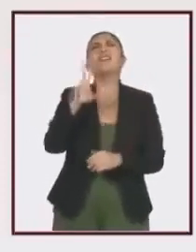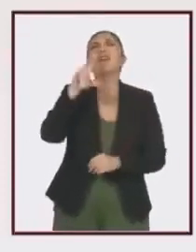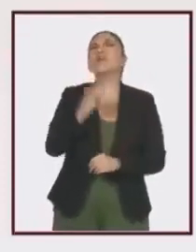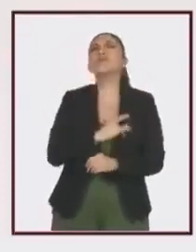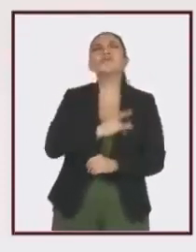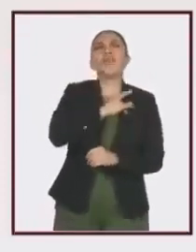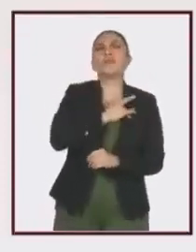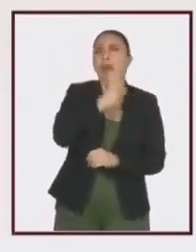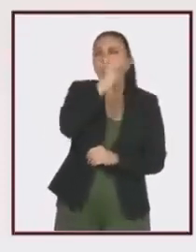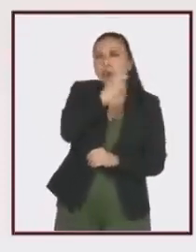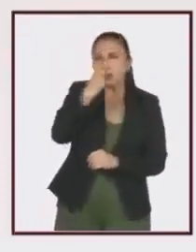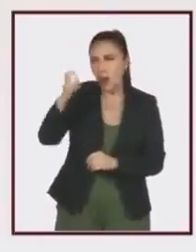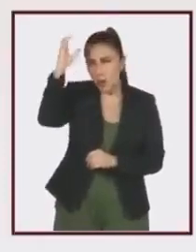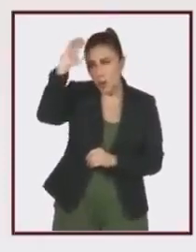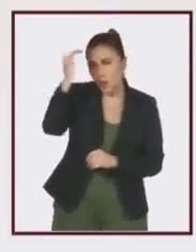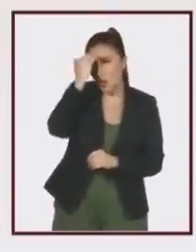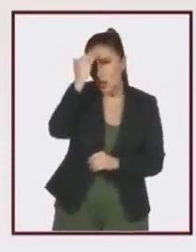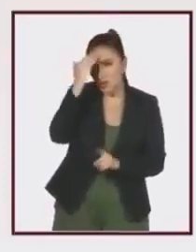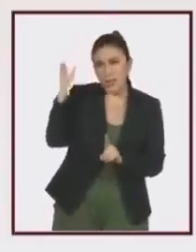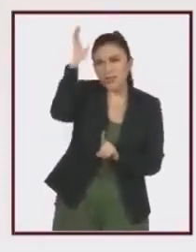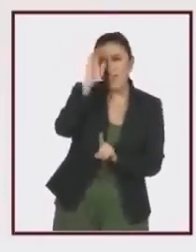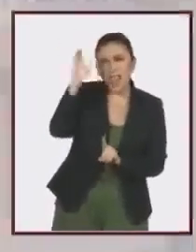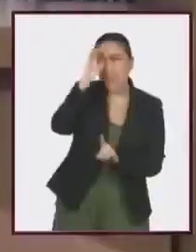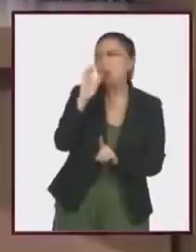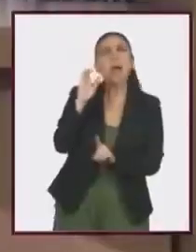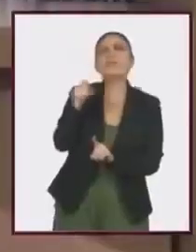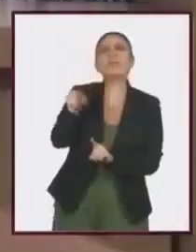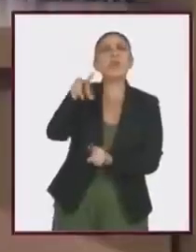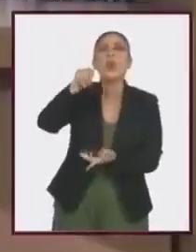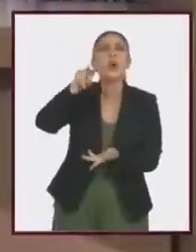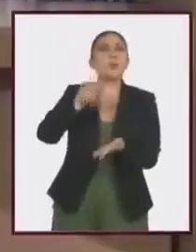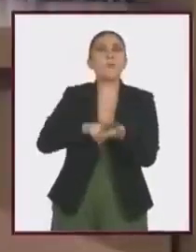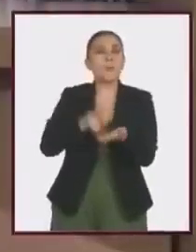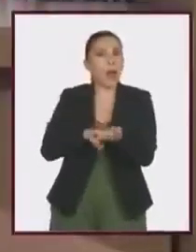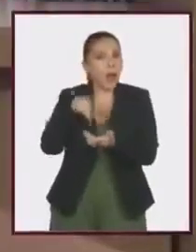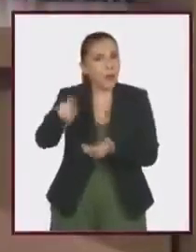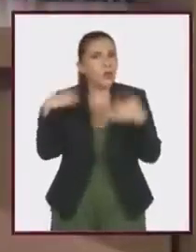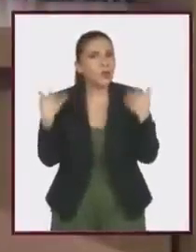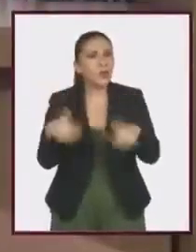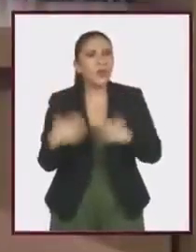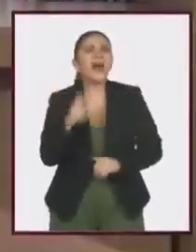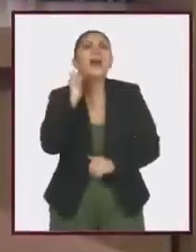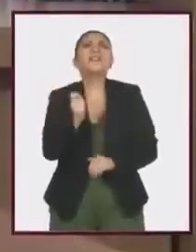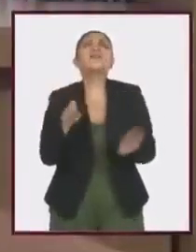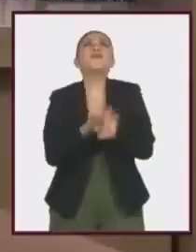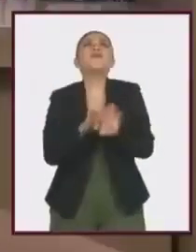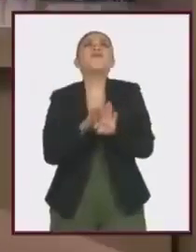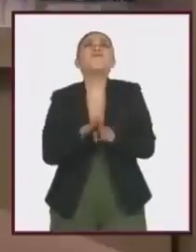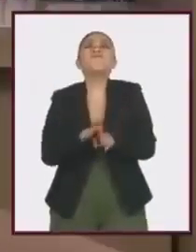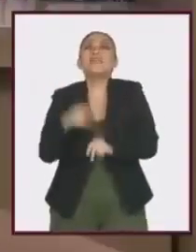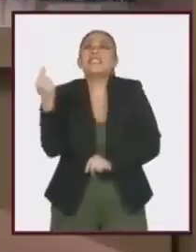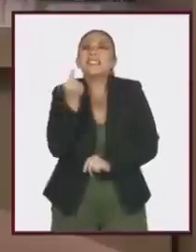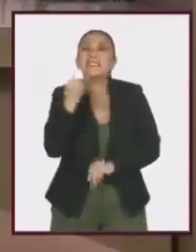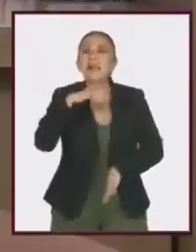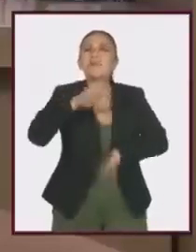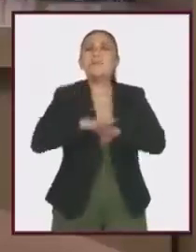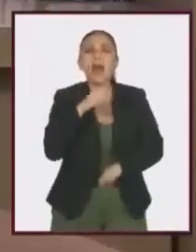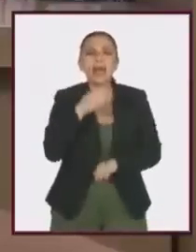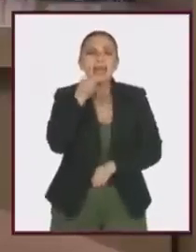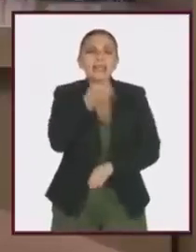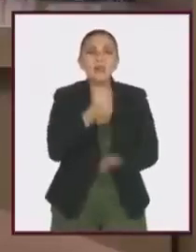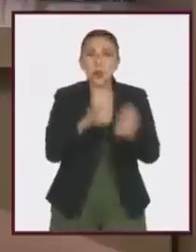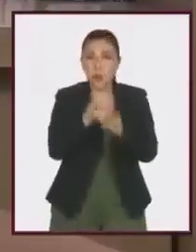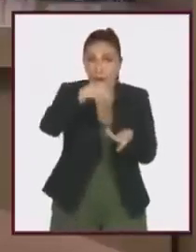los conocimientos científicos y a darles el valor que tienen. De lo que se trata es precisamente de, en